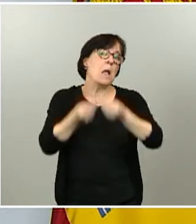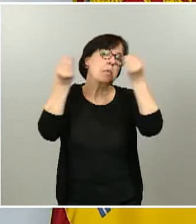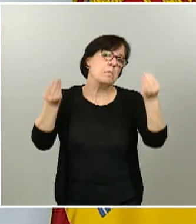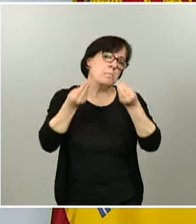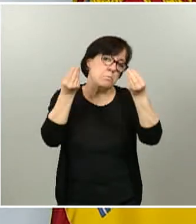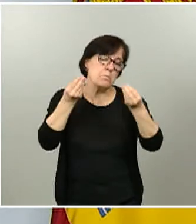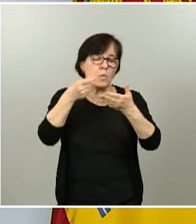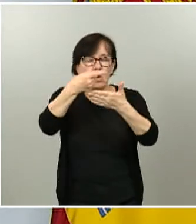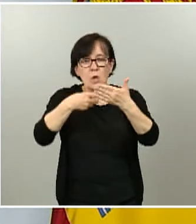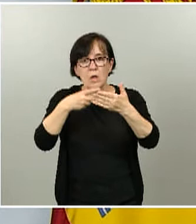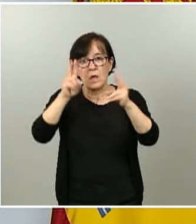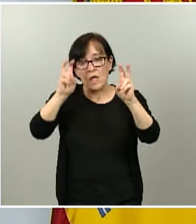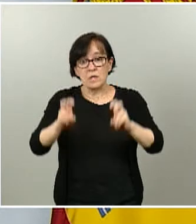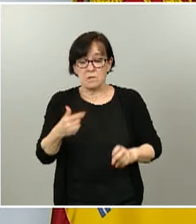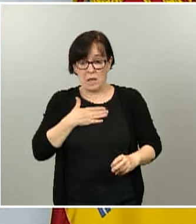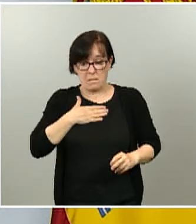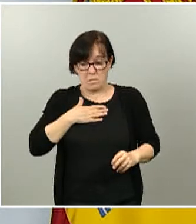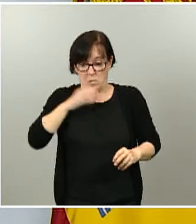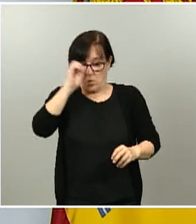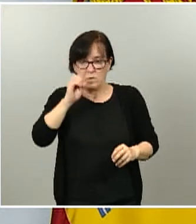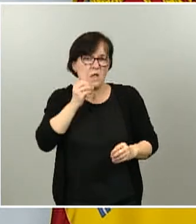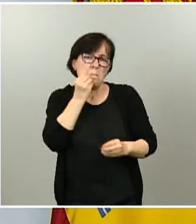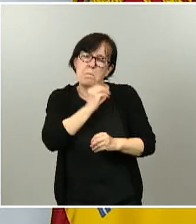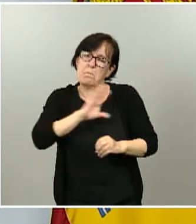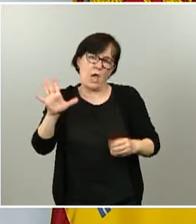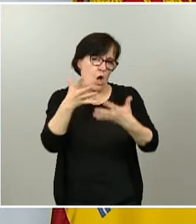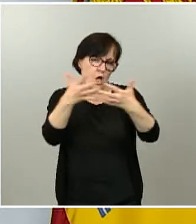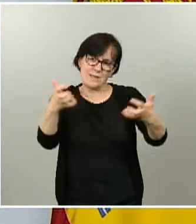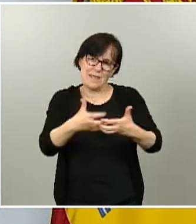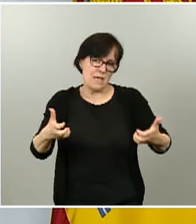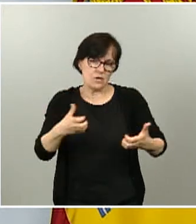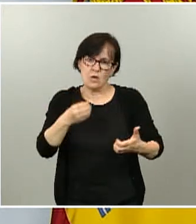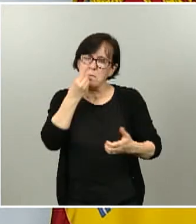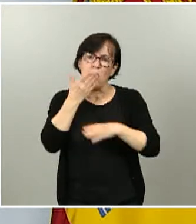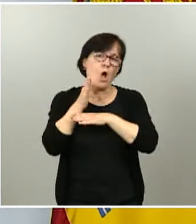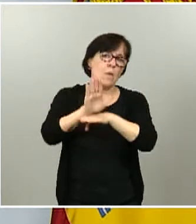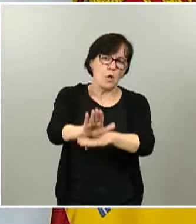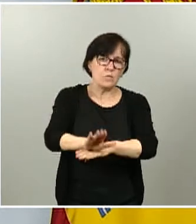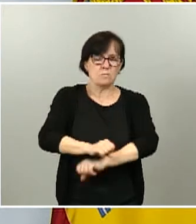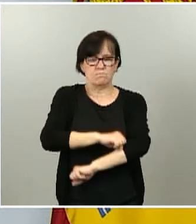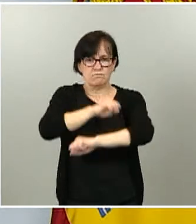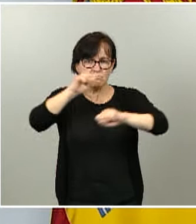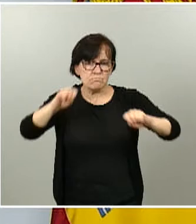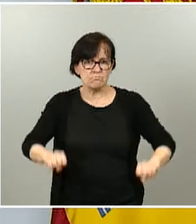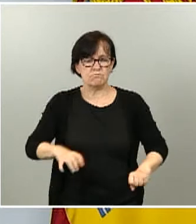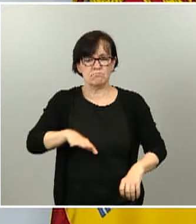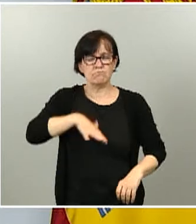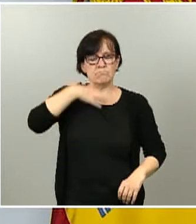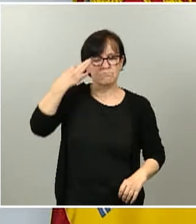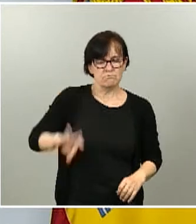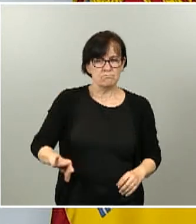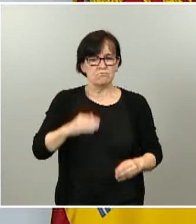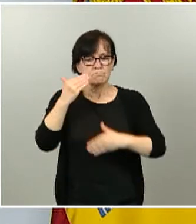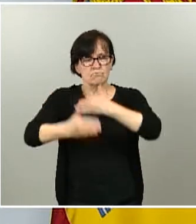nuestro juicio, este es el mejor texto, la mejor propuesta, solvente y capaz de modular un proceso de cambio